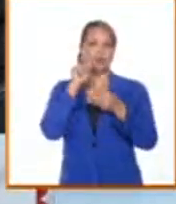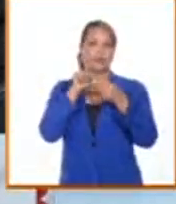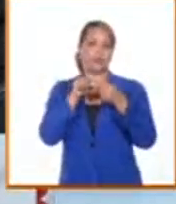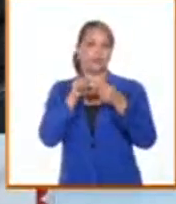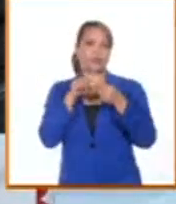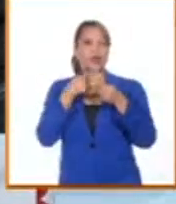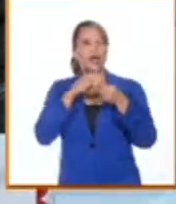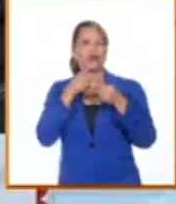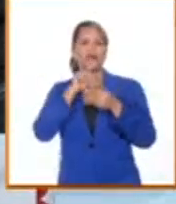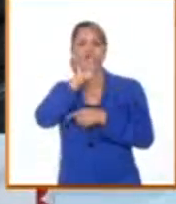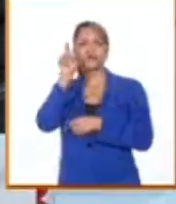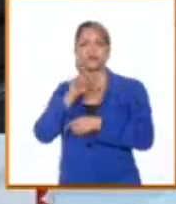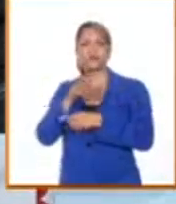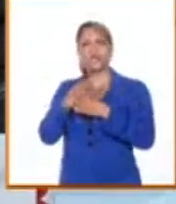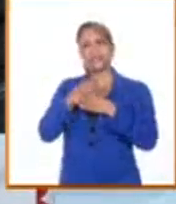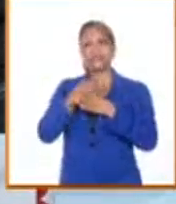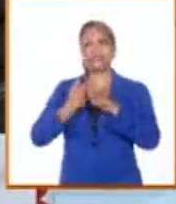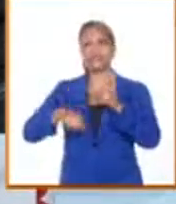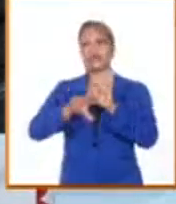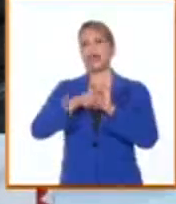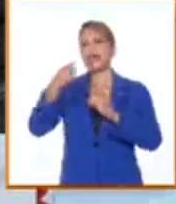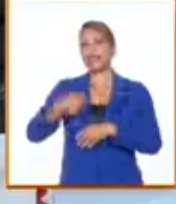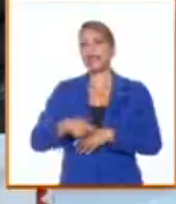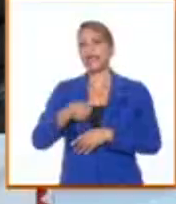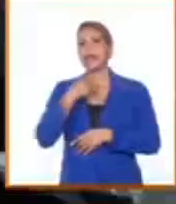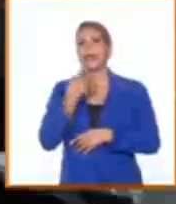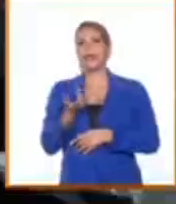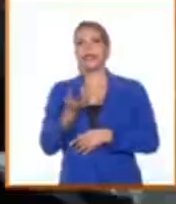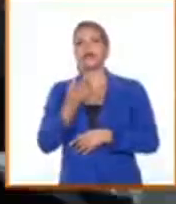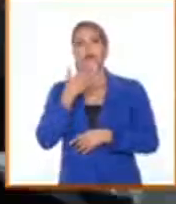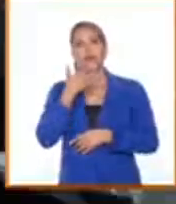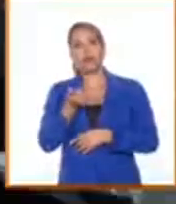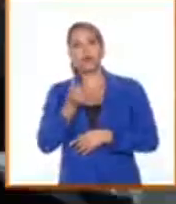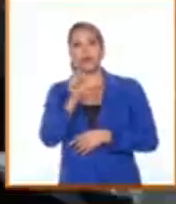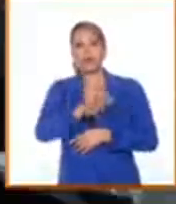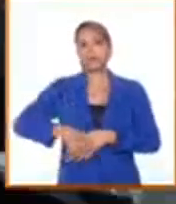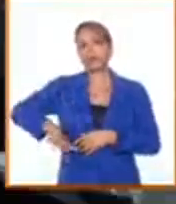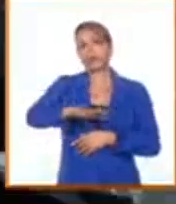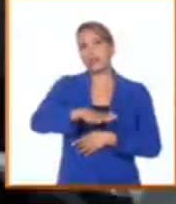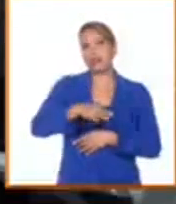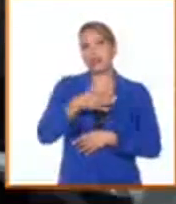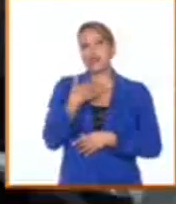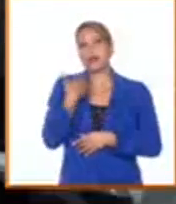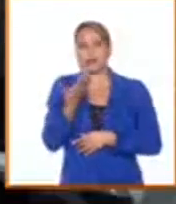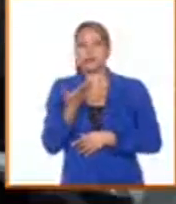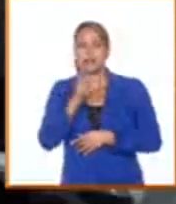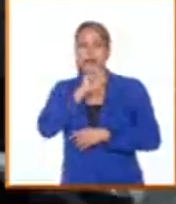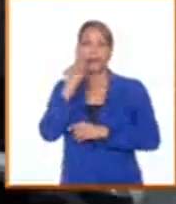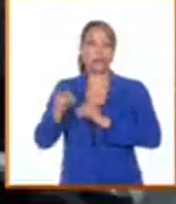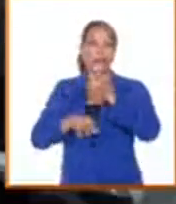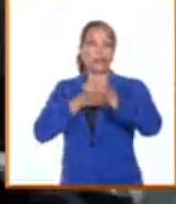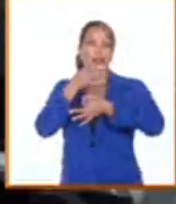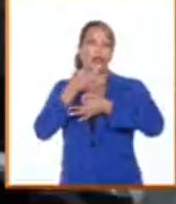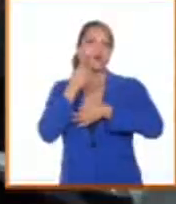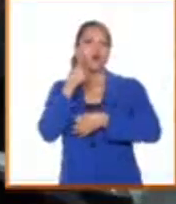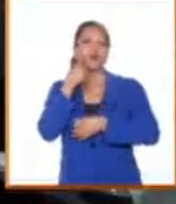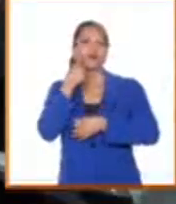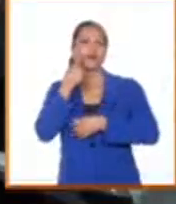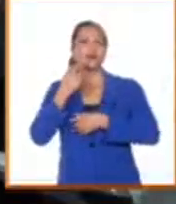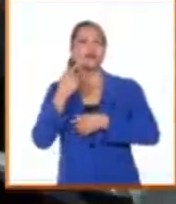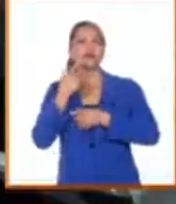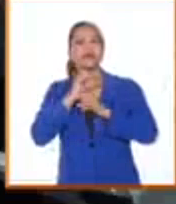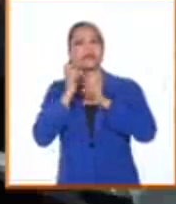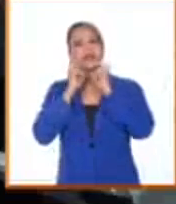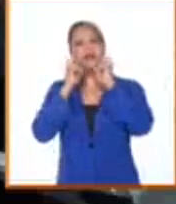¿Qué significa esta ley? ¿Qué impacto tiene para nuestra sociedad? ¿Cómo se refleja en los diversos ámbitos de la sociedad